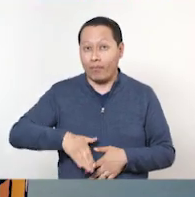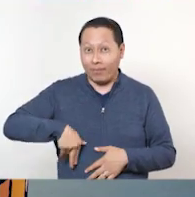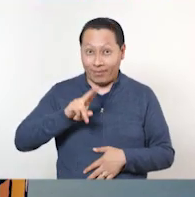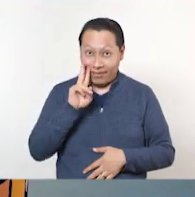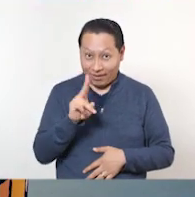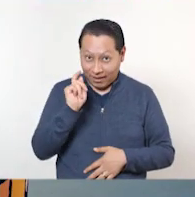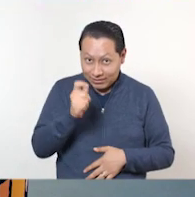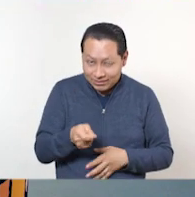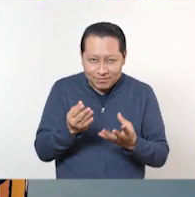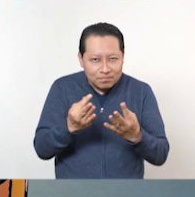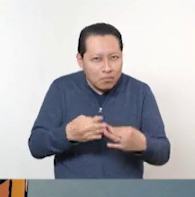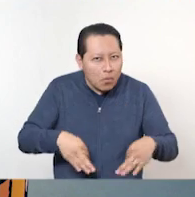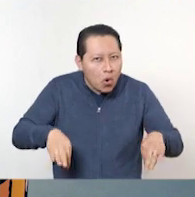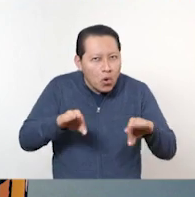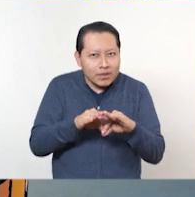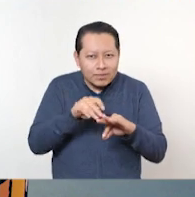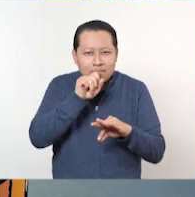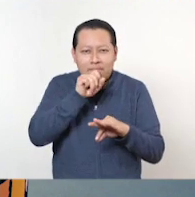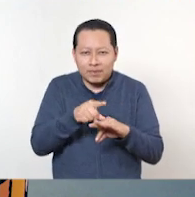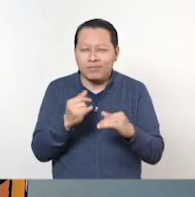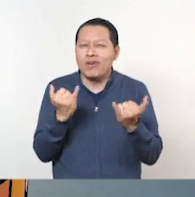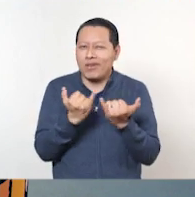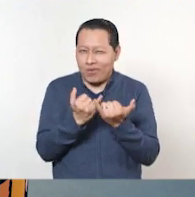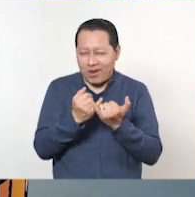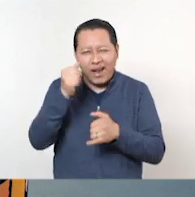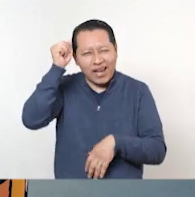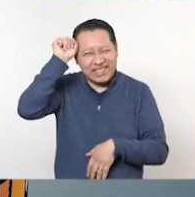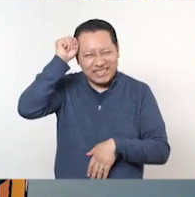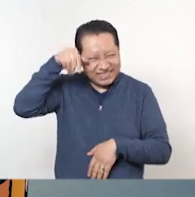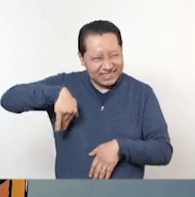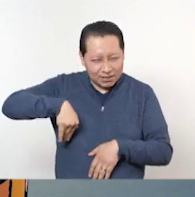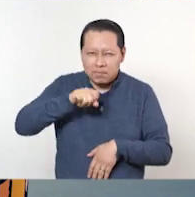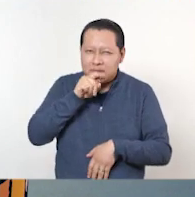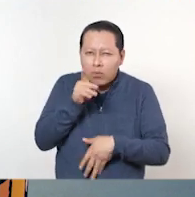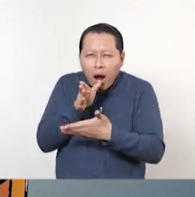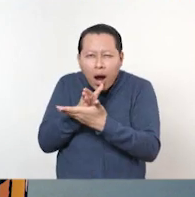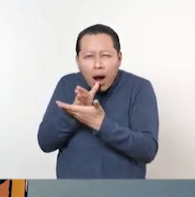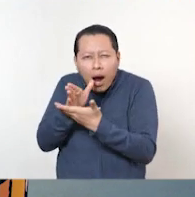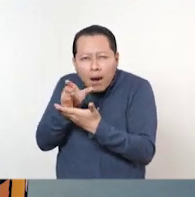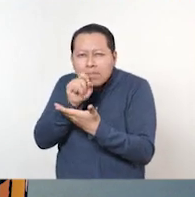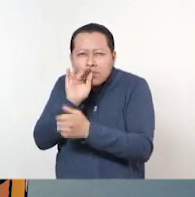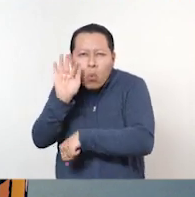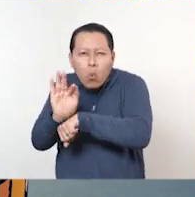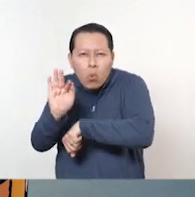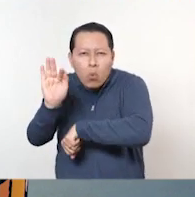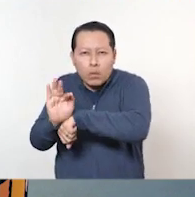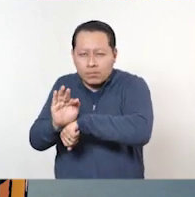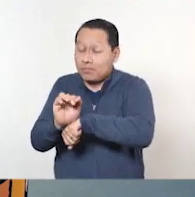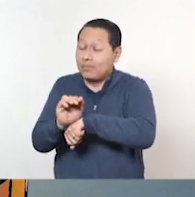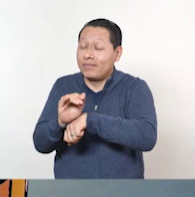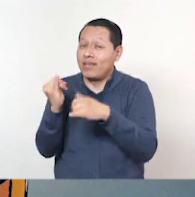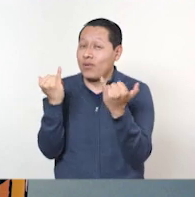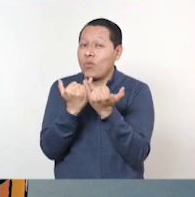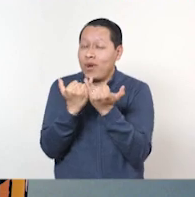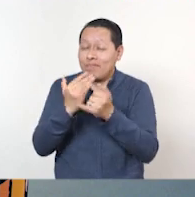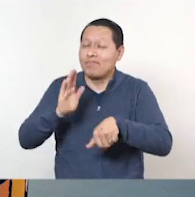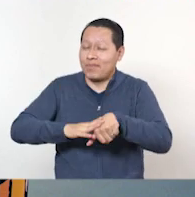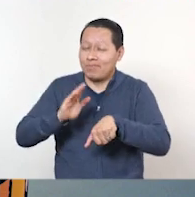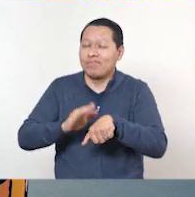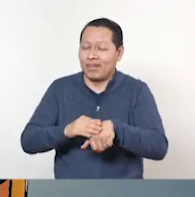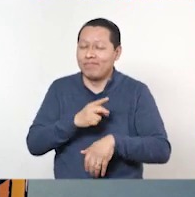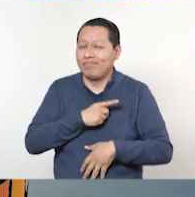Como vimos, es importante que existan muchas Ishantis y Curis que cuiden y preserven las lenguas originarias o